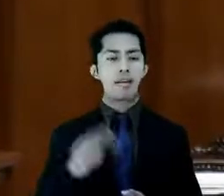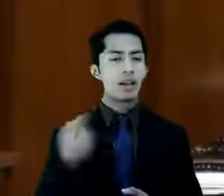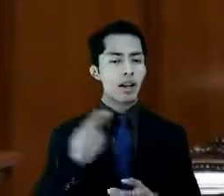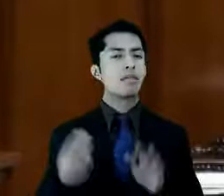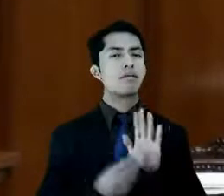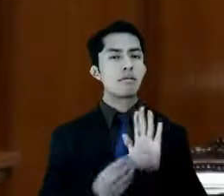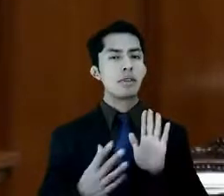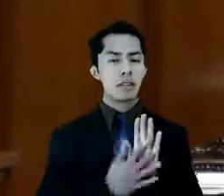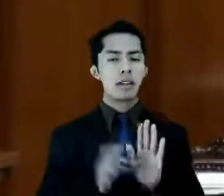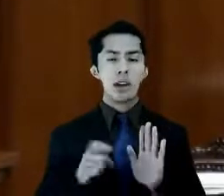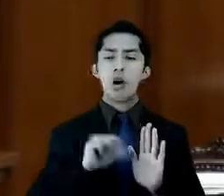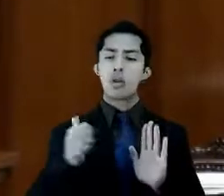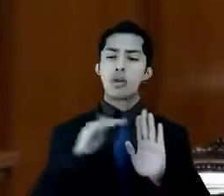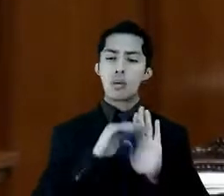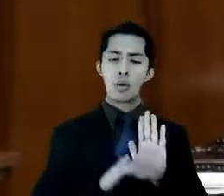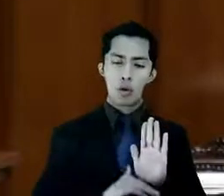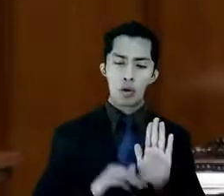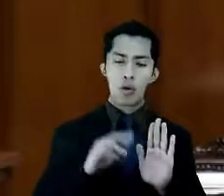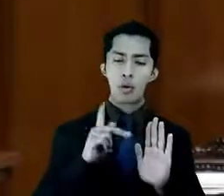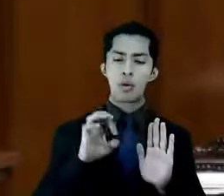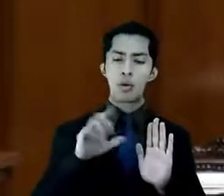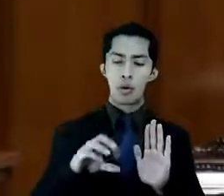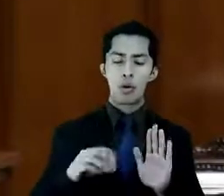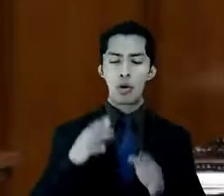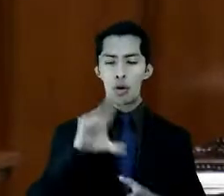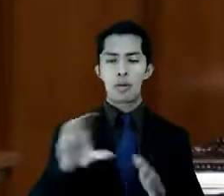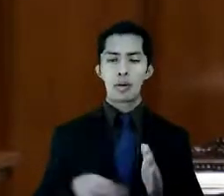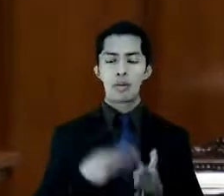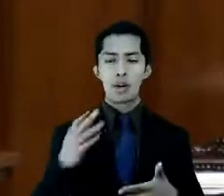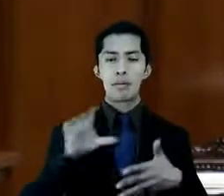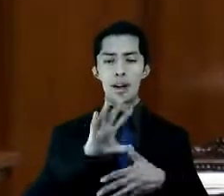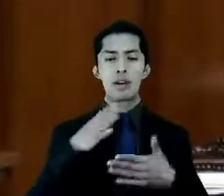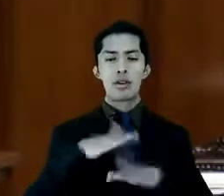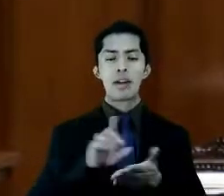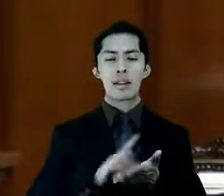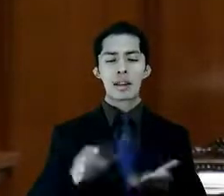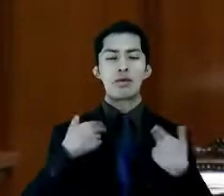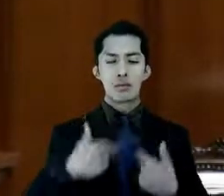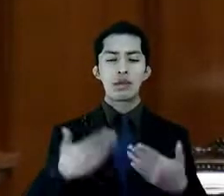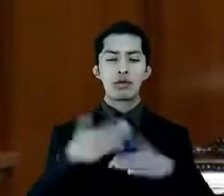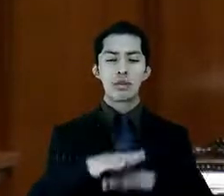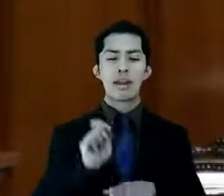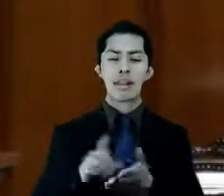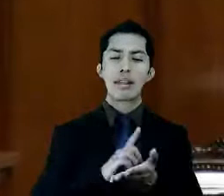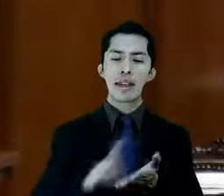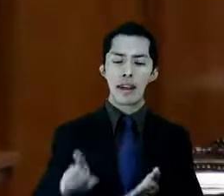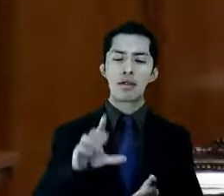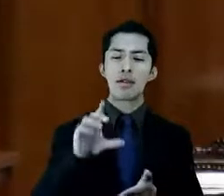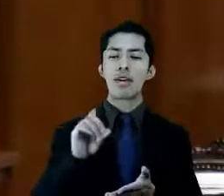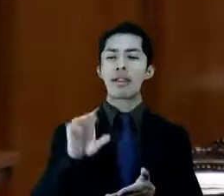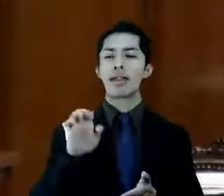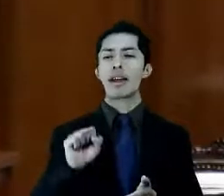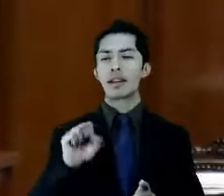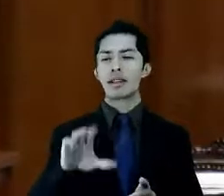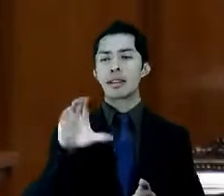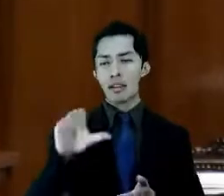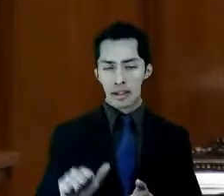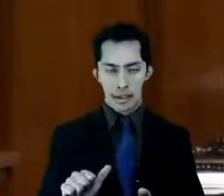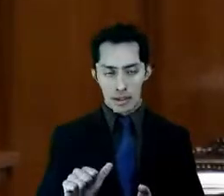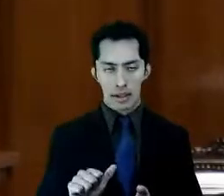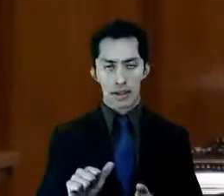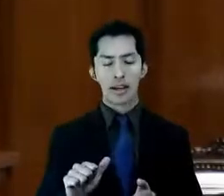establecer el protocolo adicional a la Convención Americana sobre Derechos Humanos en materia de derechos económicos, sociales,